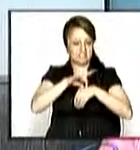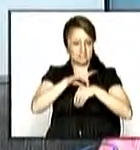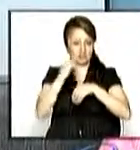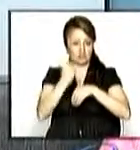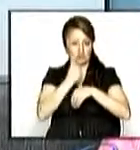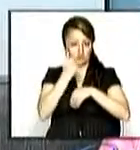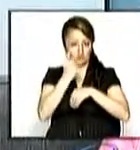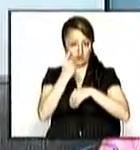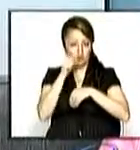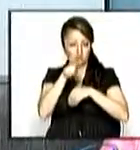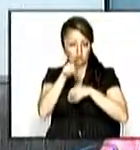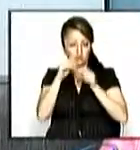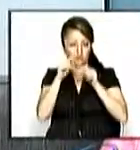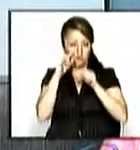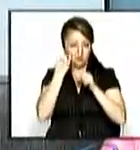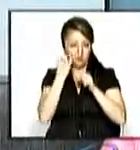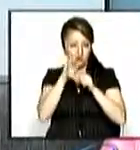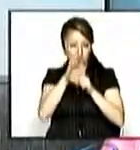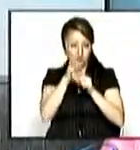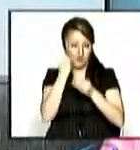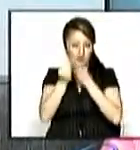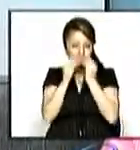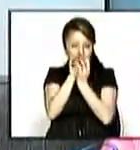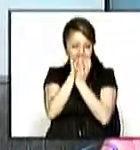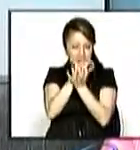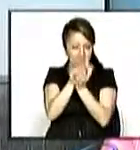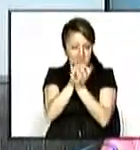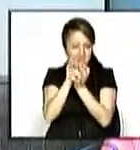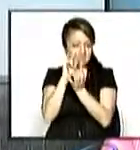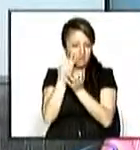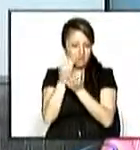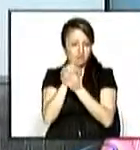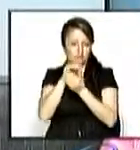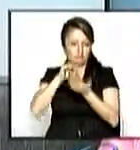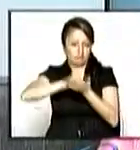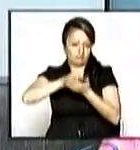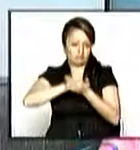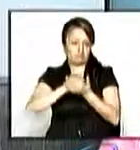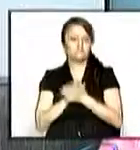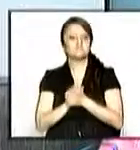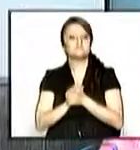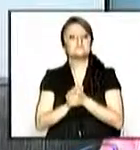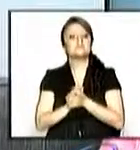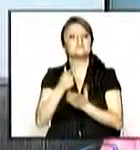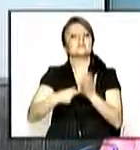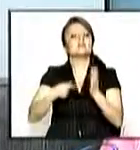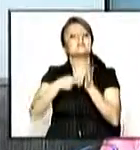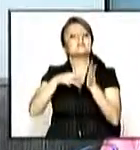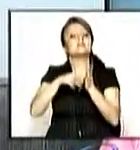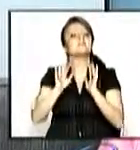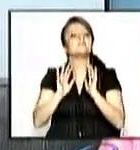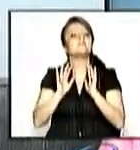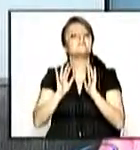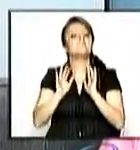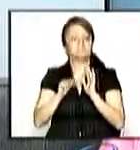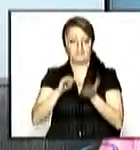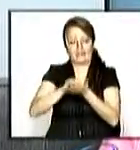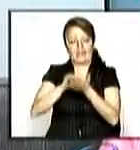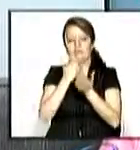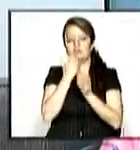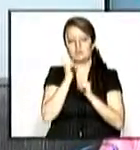neurofocal, pero hay que hablar primero de odontología neurofocal, como decía el doctor Jorge Enrique. ¿Qué es la odontología neurofocal? Es